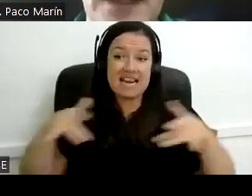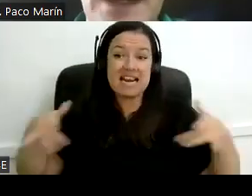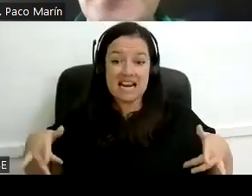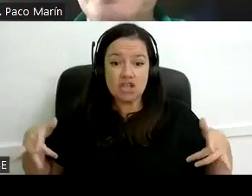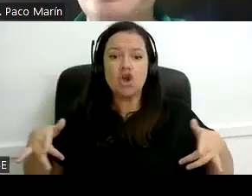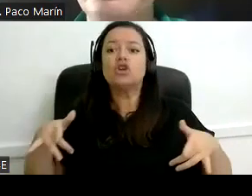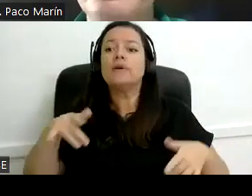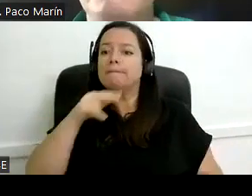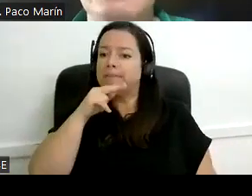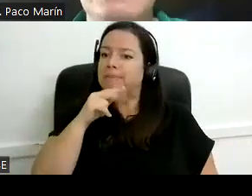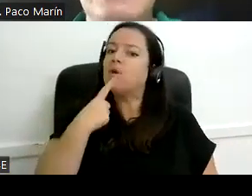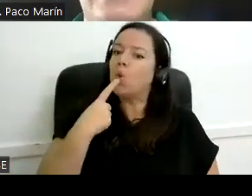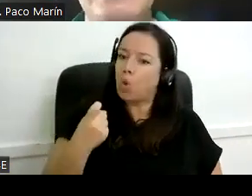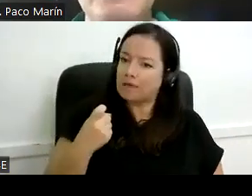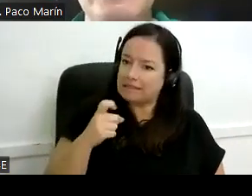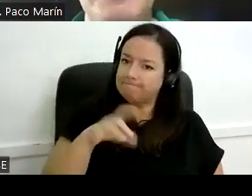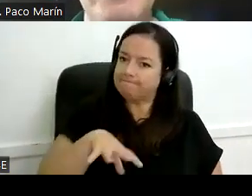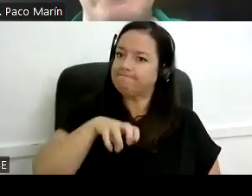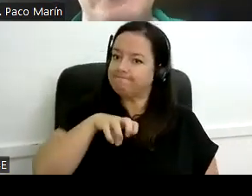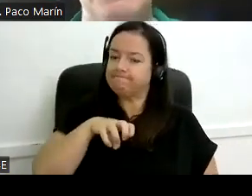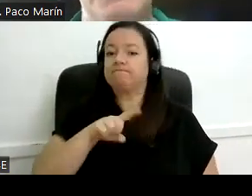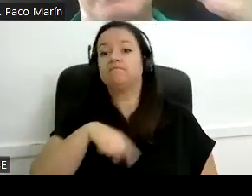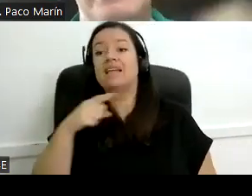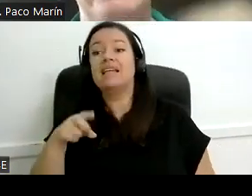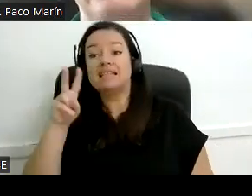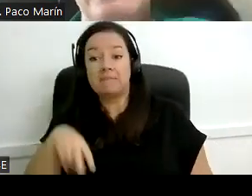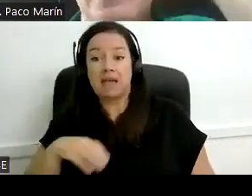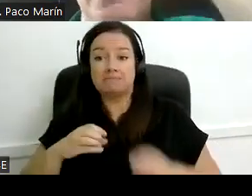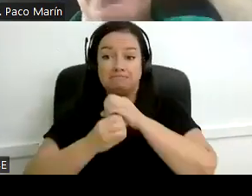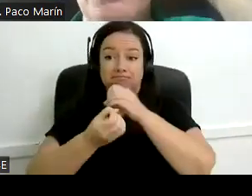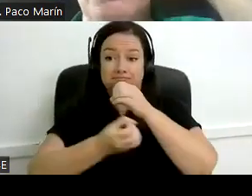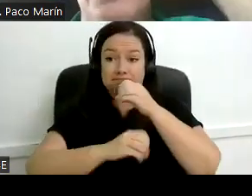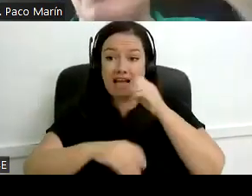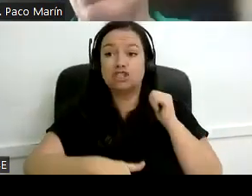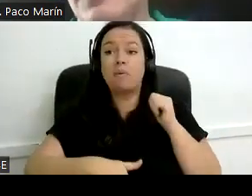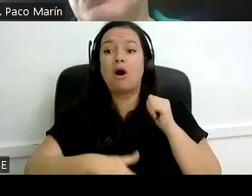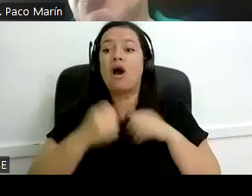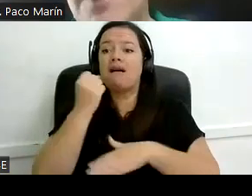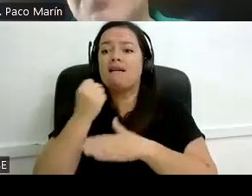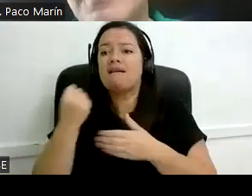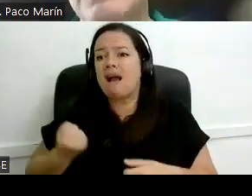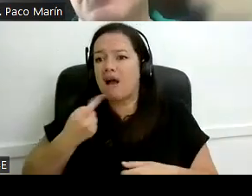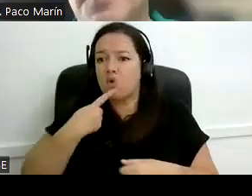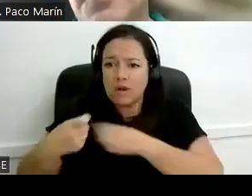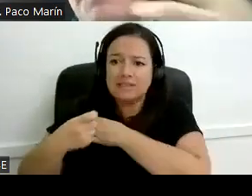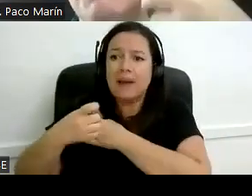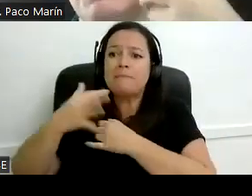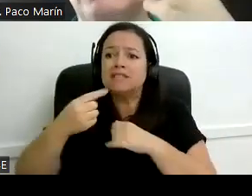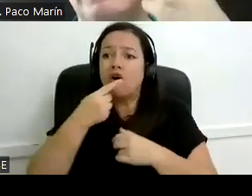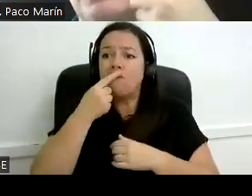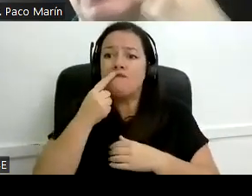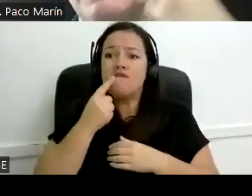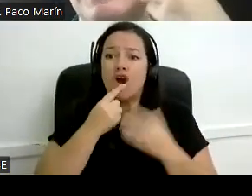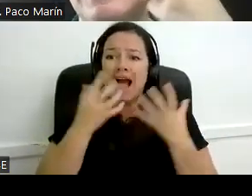retención urinaria. A nivel del sistema digestivo también queda detenida la función, o sea, aparece sobre todo boca seca, se produce